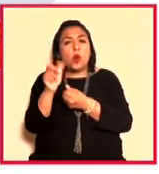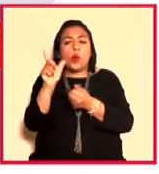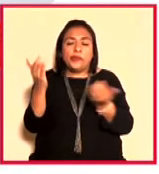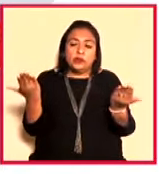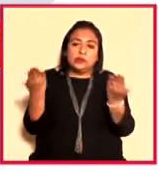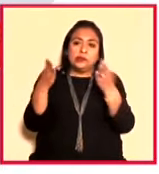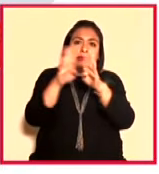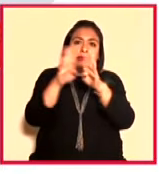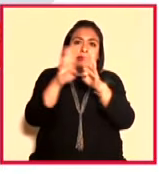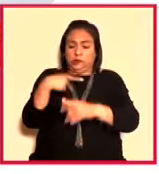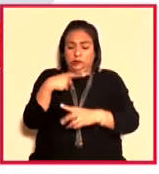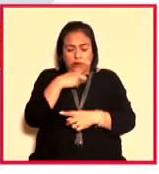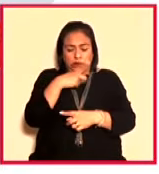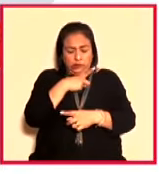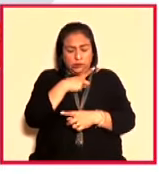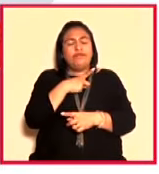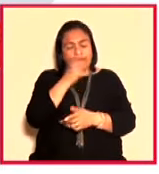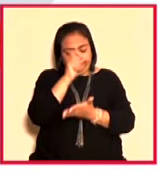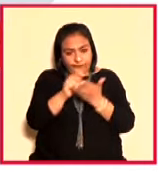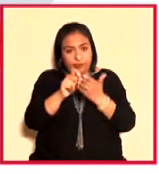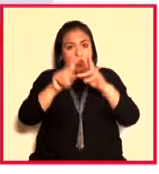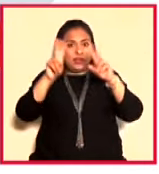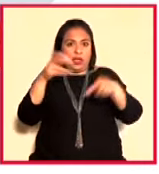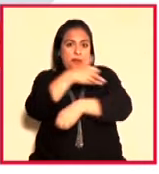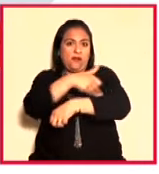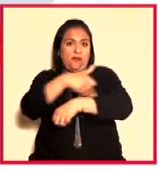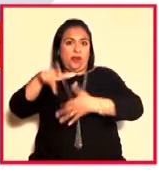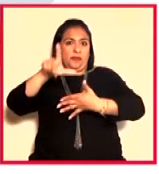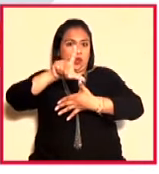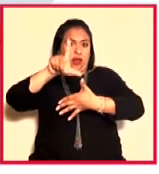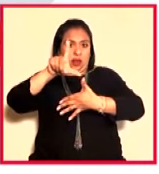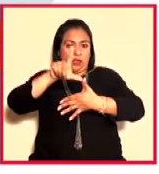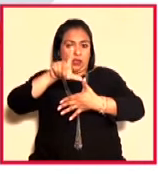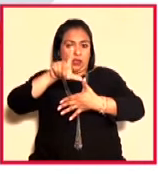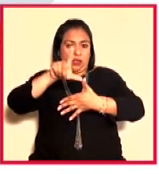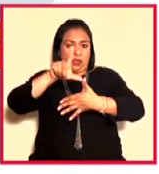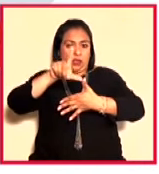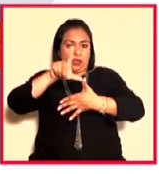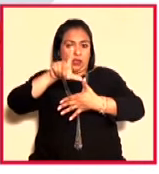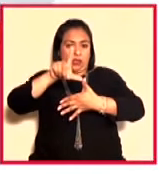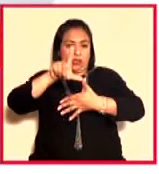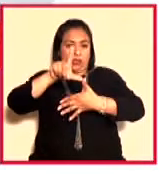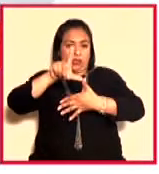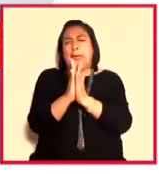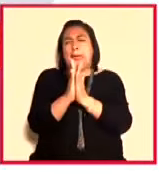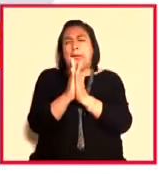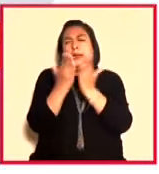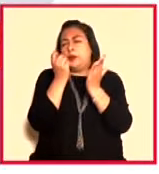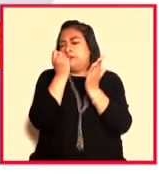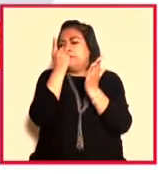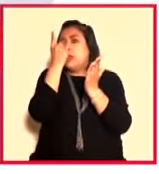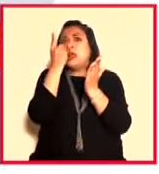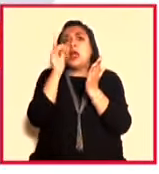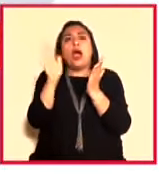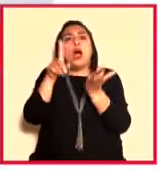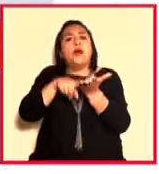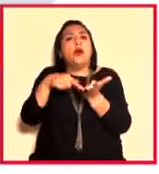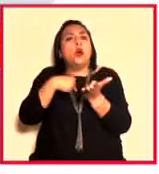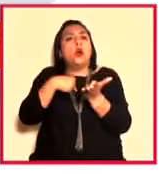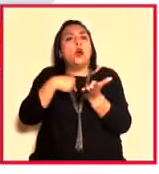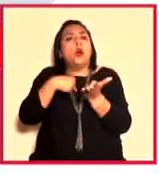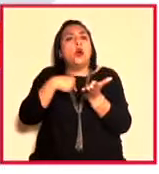la consideró una novela familiar latinoamericana. La novela surge de lo que ya me habitaba y